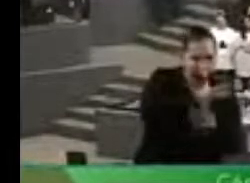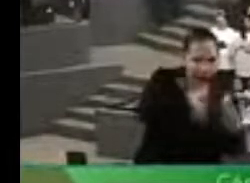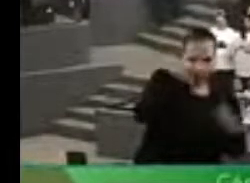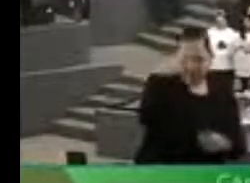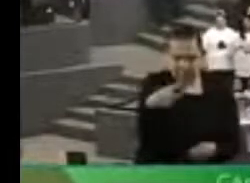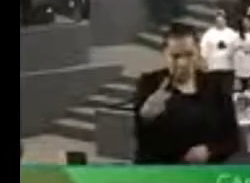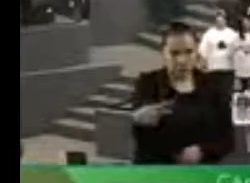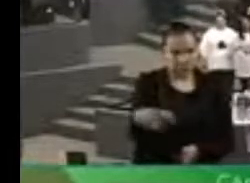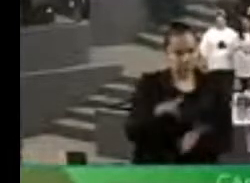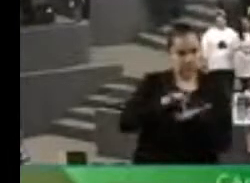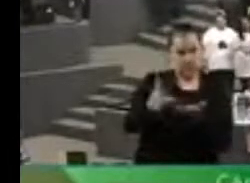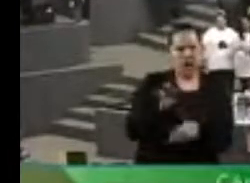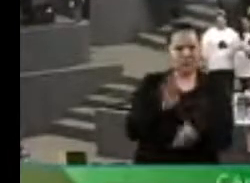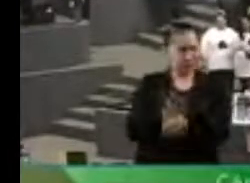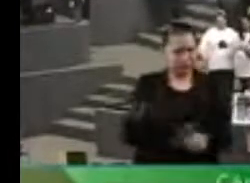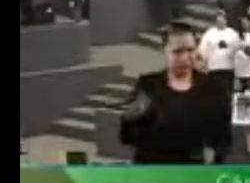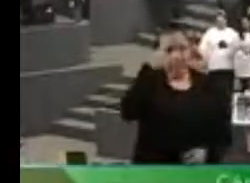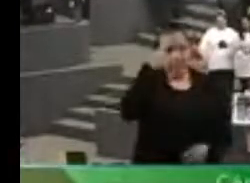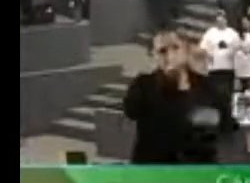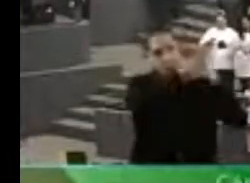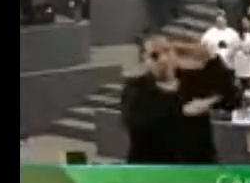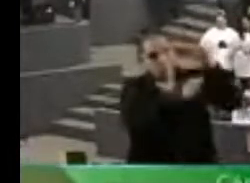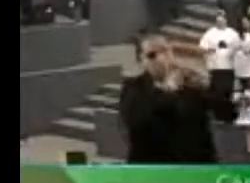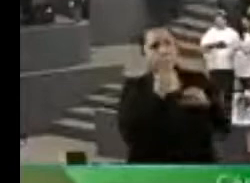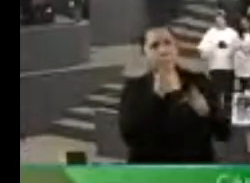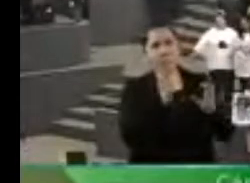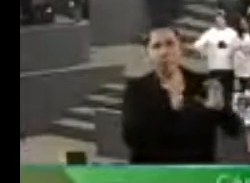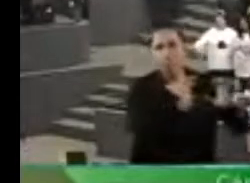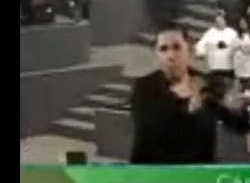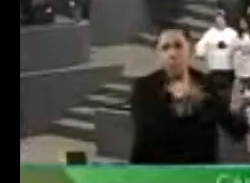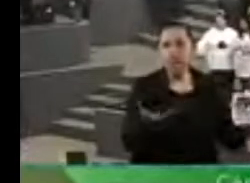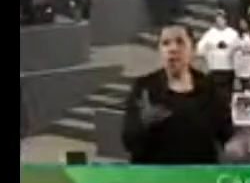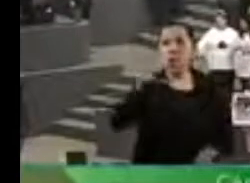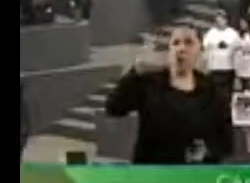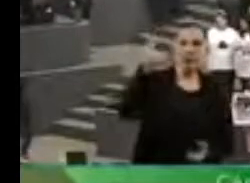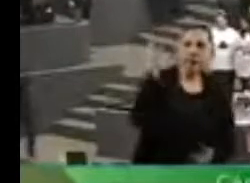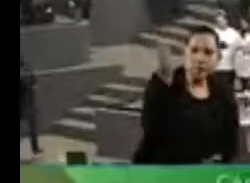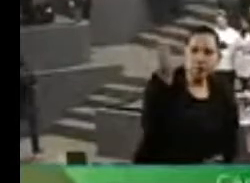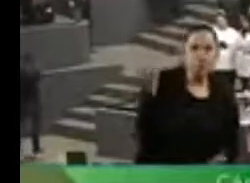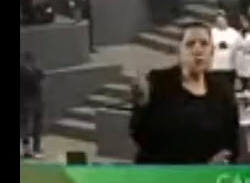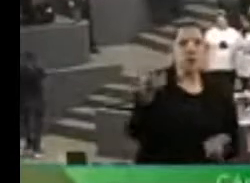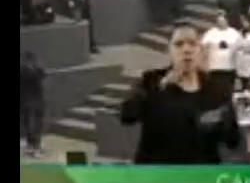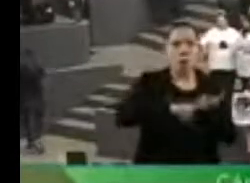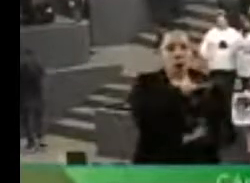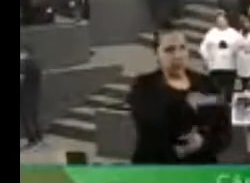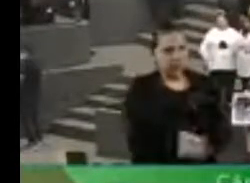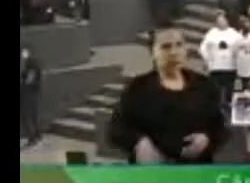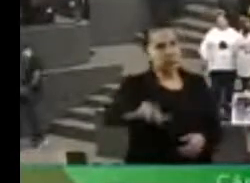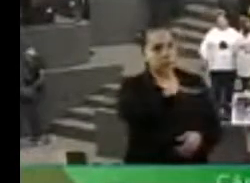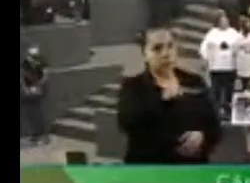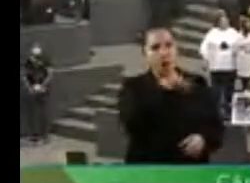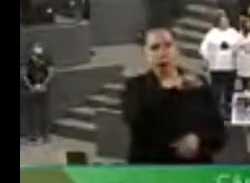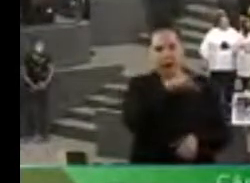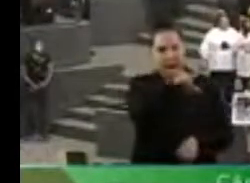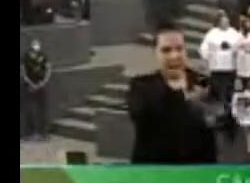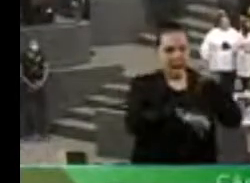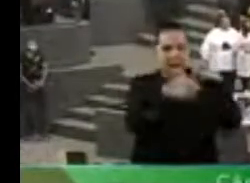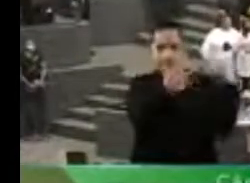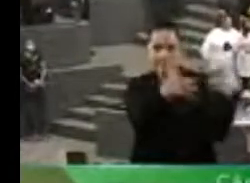de tecnología, ni en mejoría del medio ambiente, ni en mejoría del pago de las tierras que tienen las